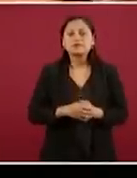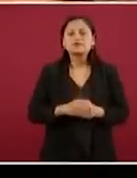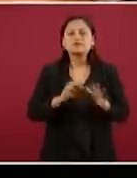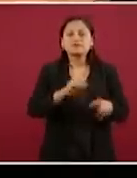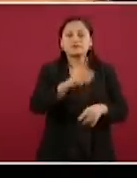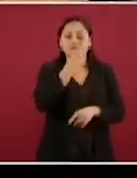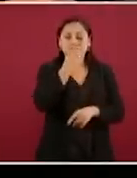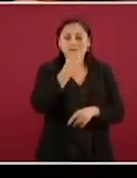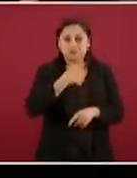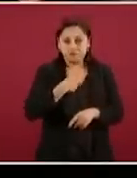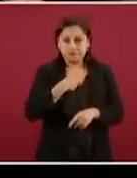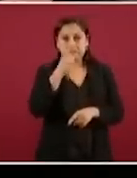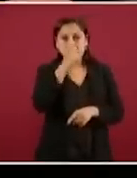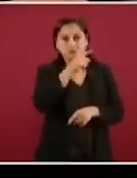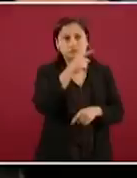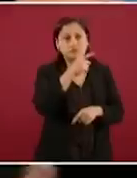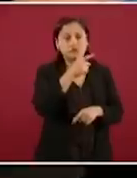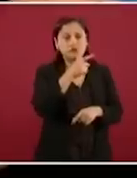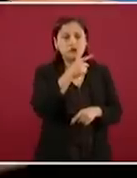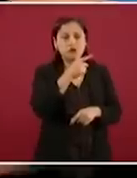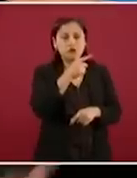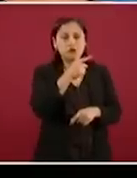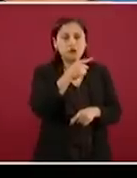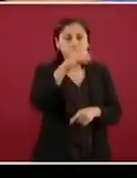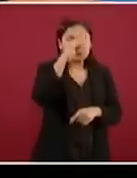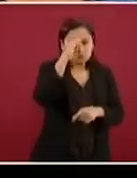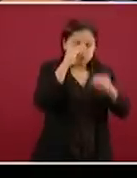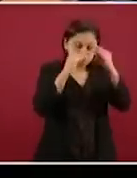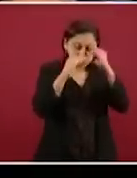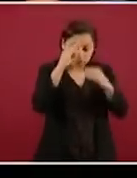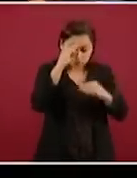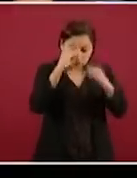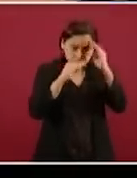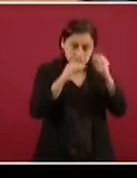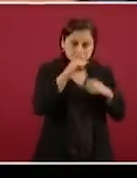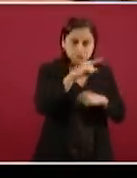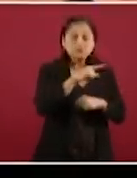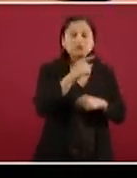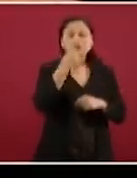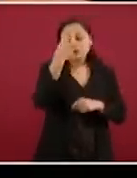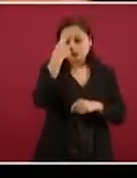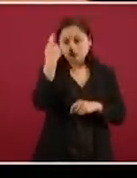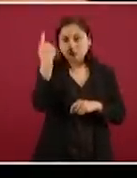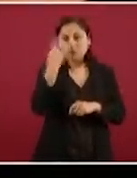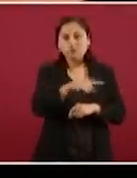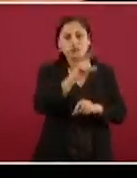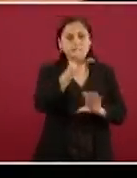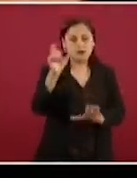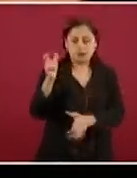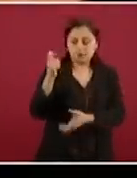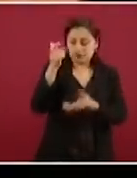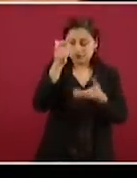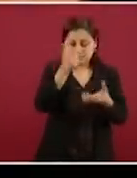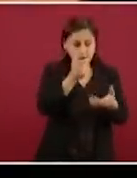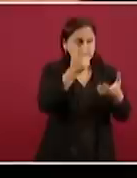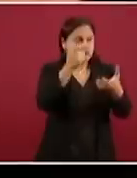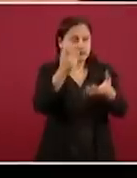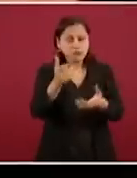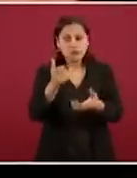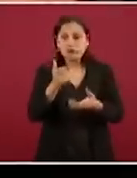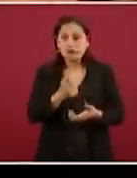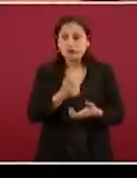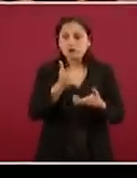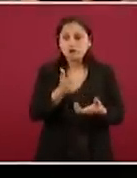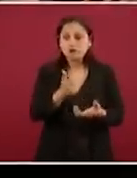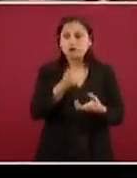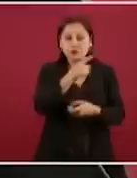consultando y de ver si ya se registró ese presupuesto y si no, pues volveremos a